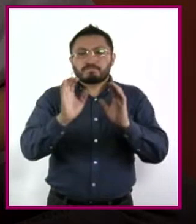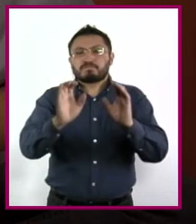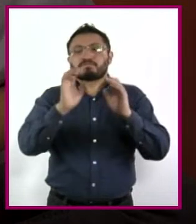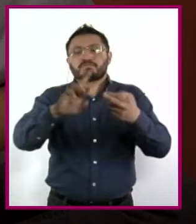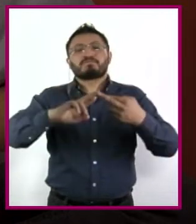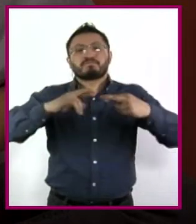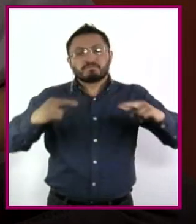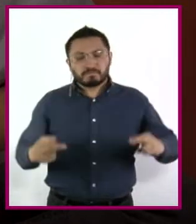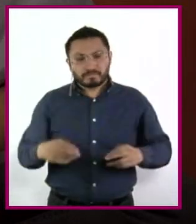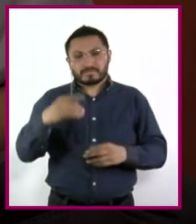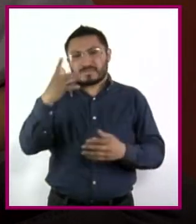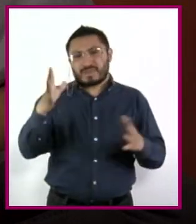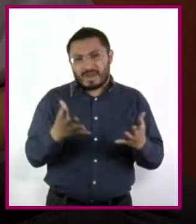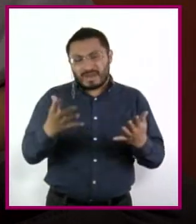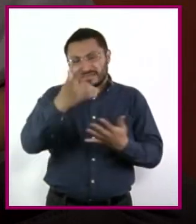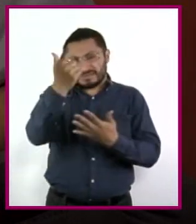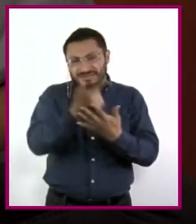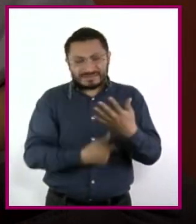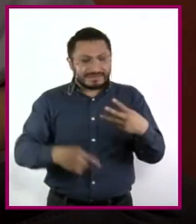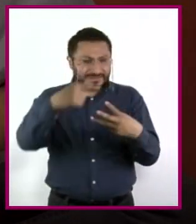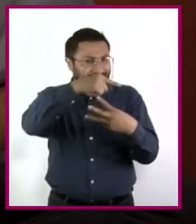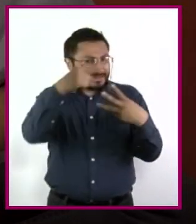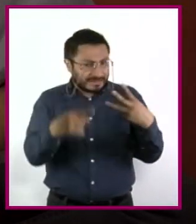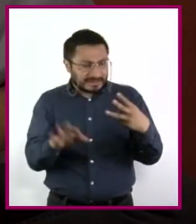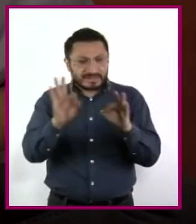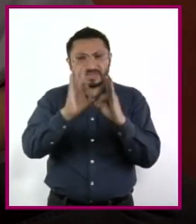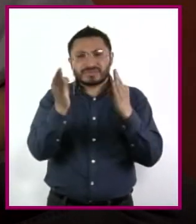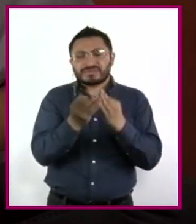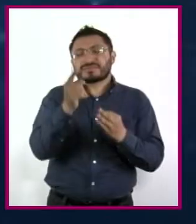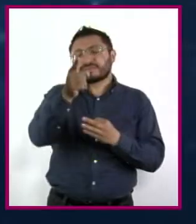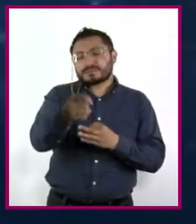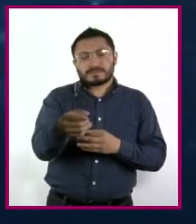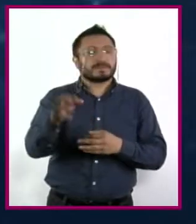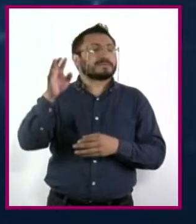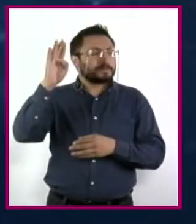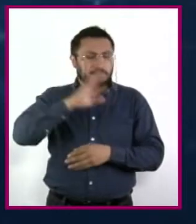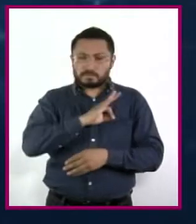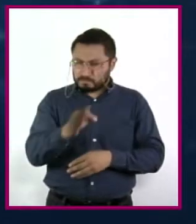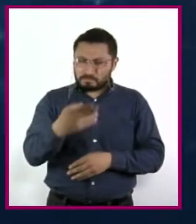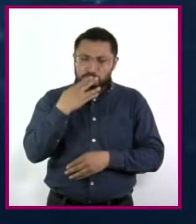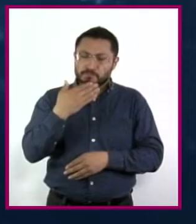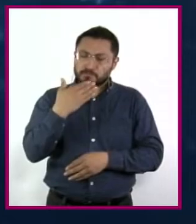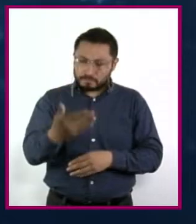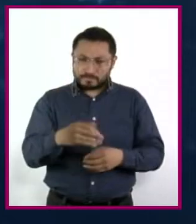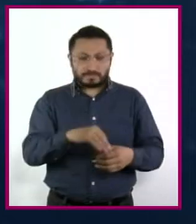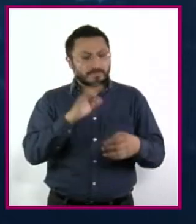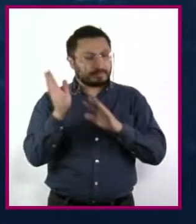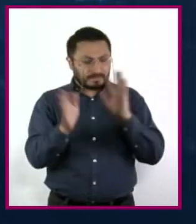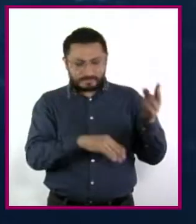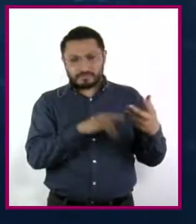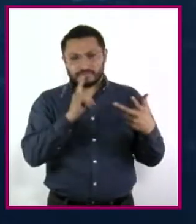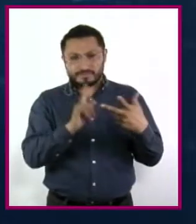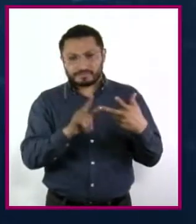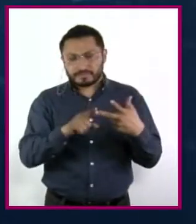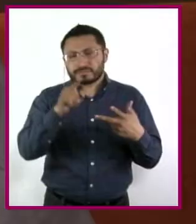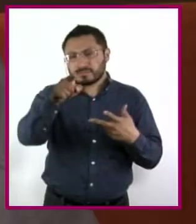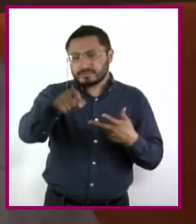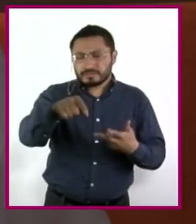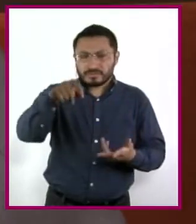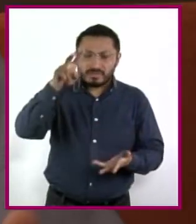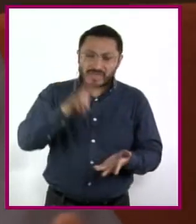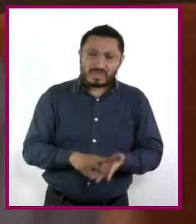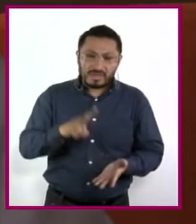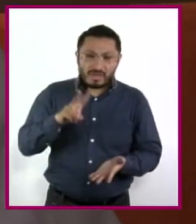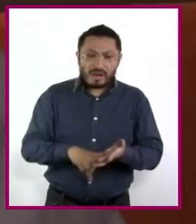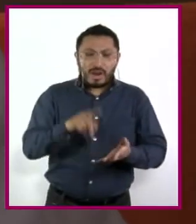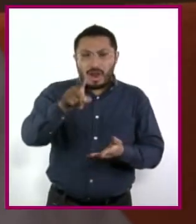una lista de al menos 3 estrategias que piensas que a ti te funcionan. Estrategia número 8. Valora tus avances.